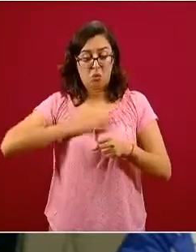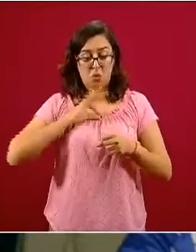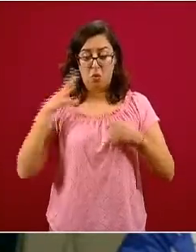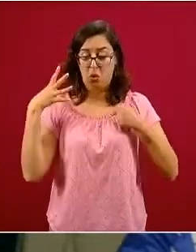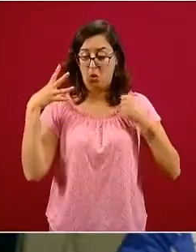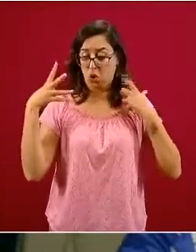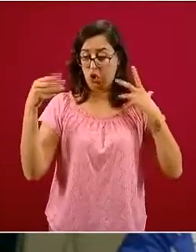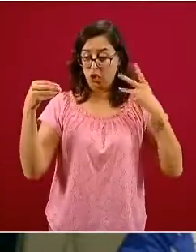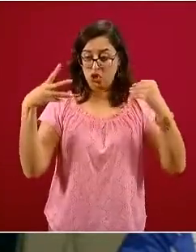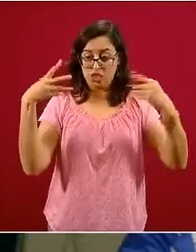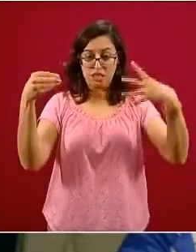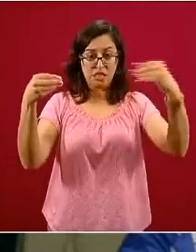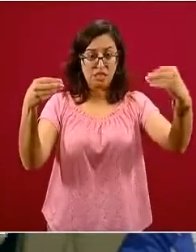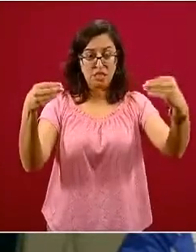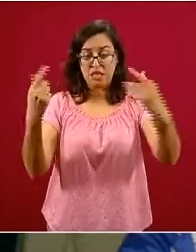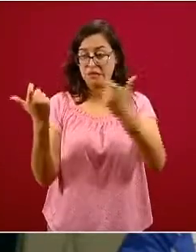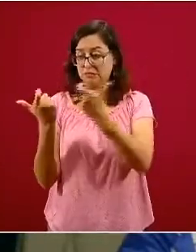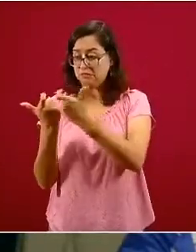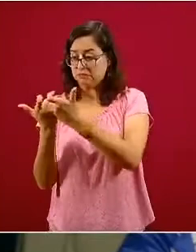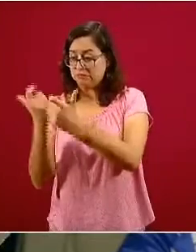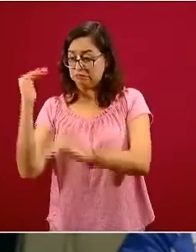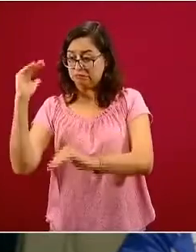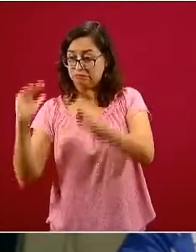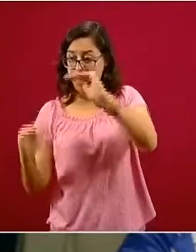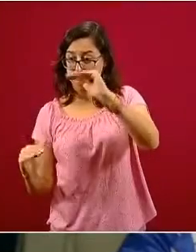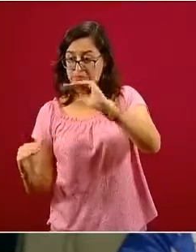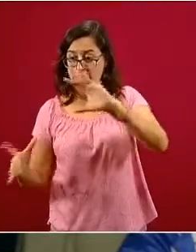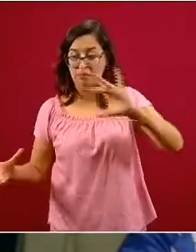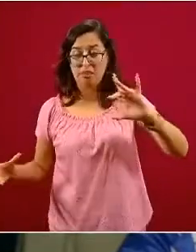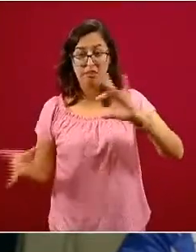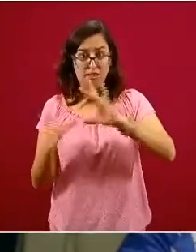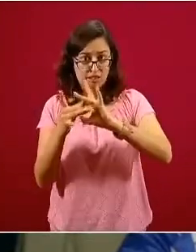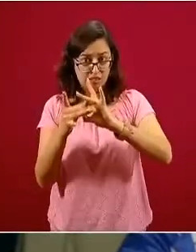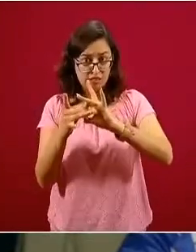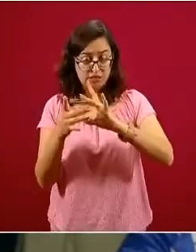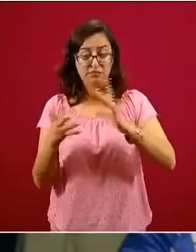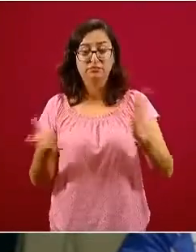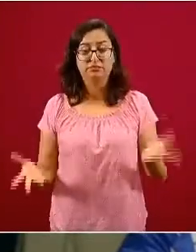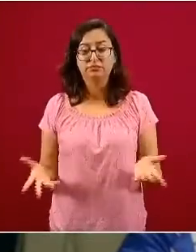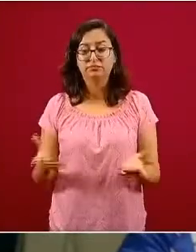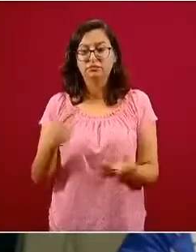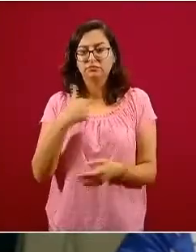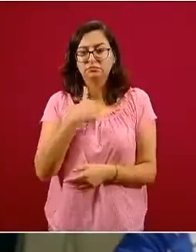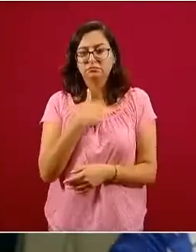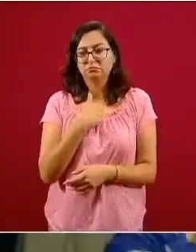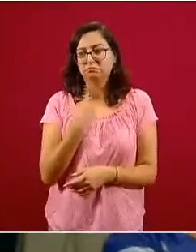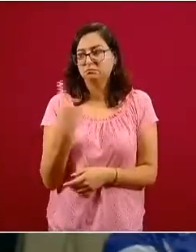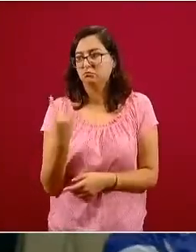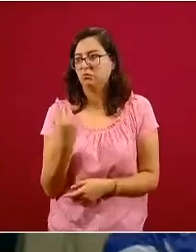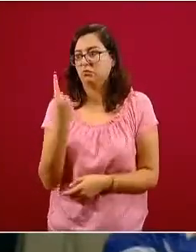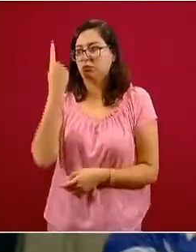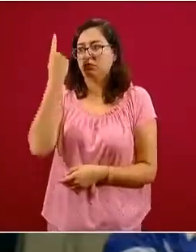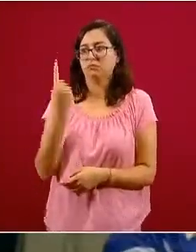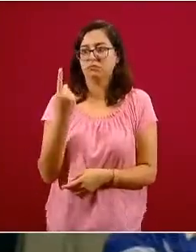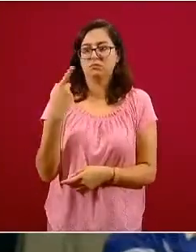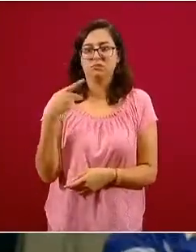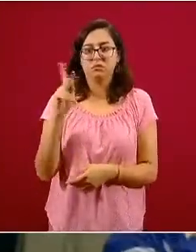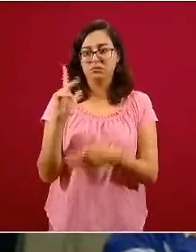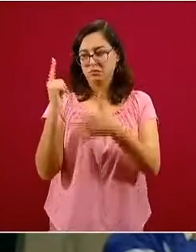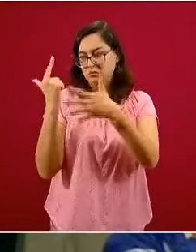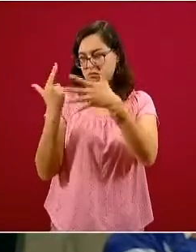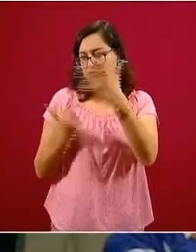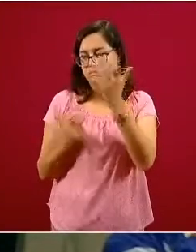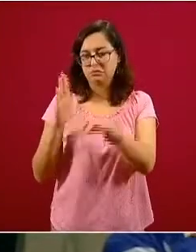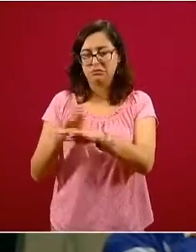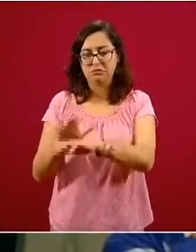contagios y nivel socioeconómico? Porque bueno, pues yo estudié un caso, pero en las listas son más